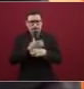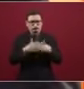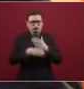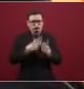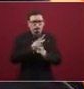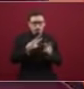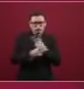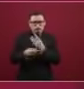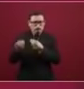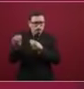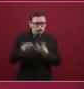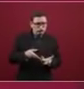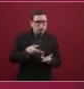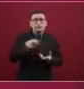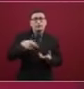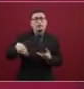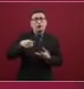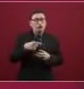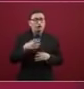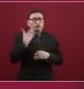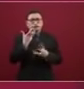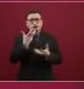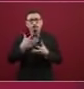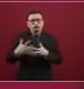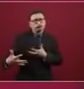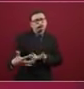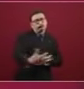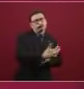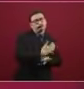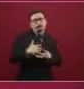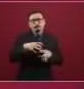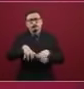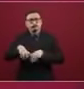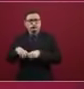que actuaban de manera monopólica y que ahora